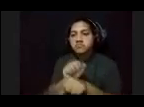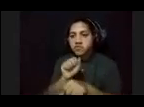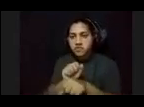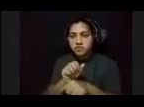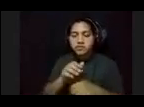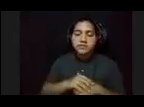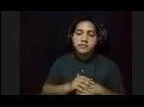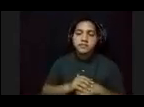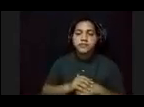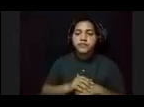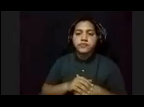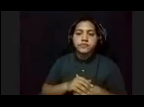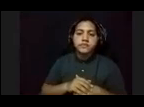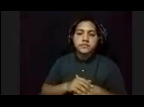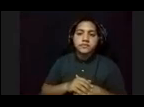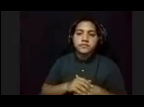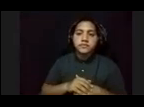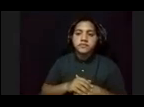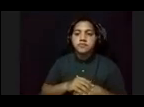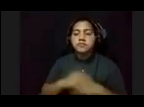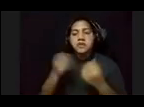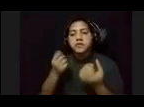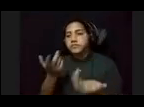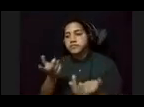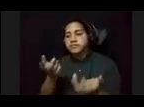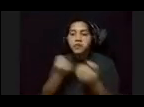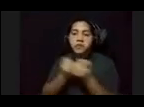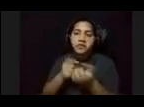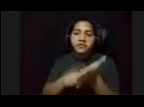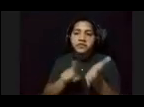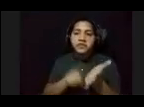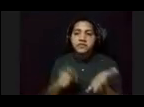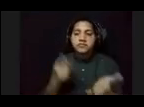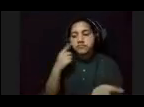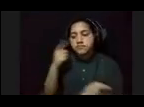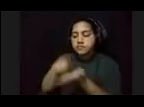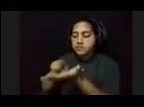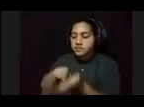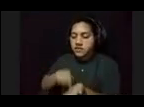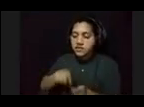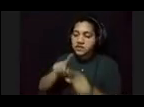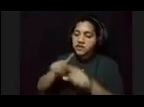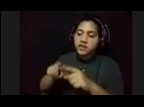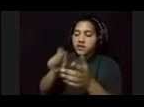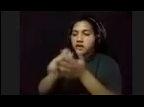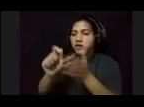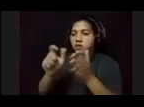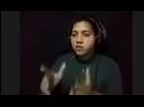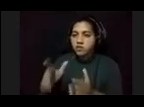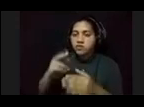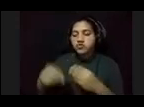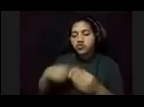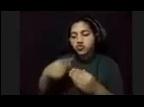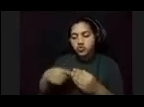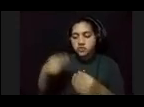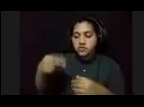Para apoyar mi línea de investigación, consulté obras de varios autores sobre la historia de San Juan. A pesar de